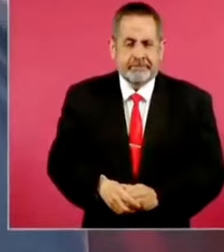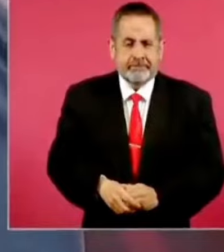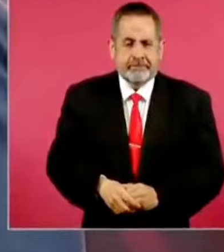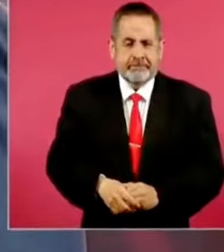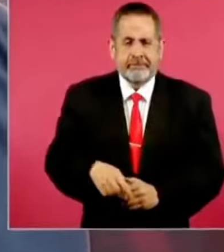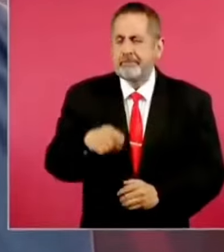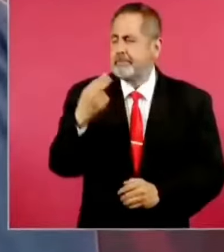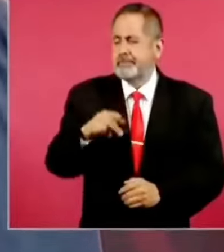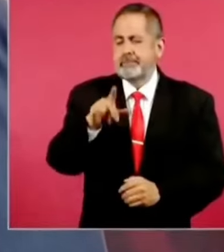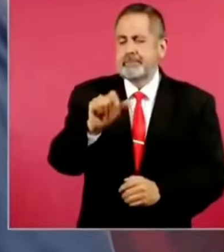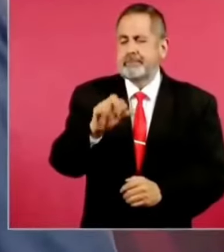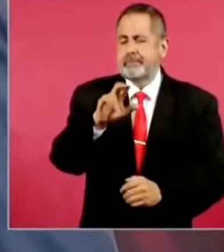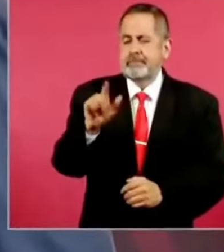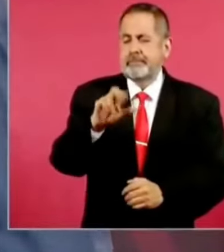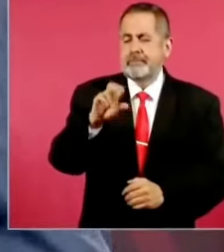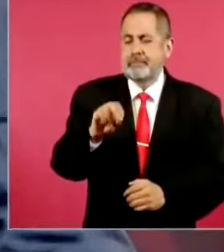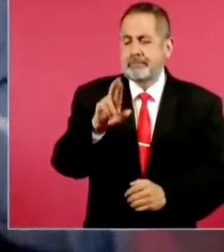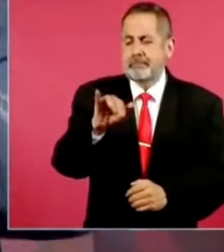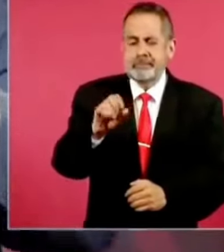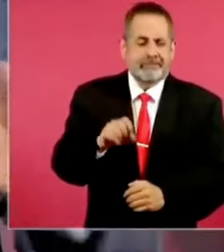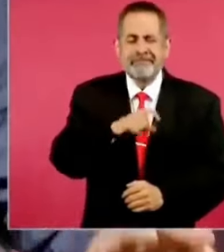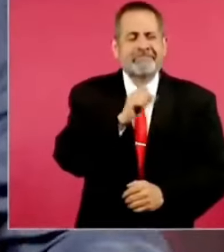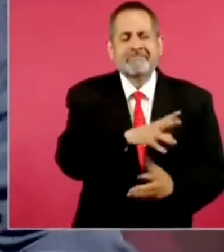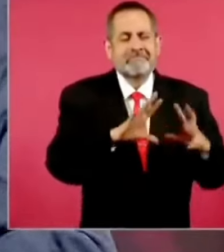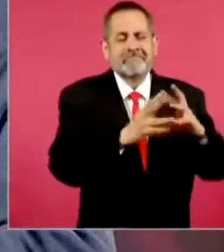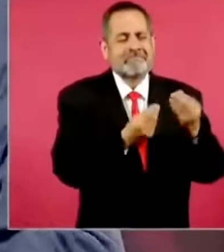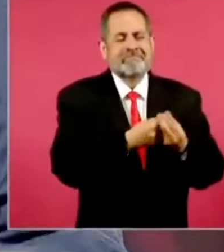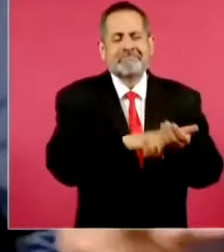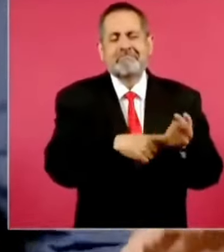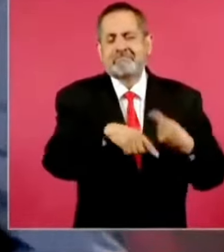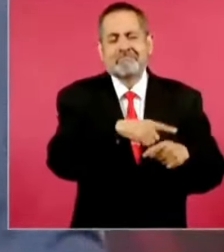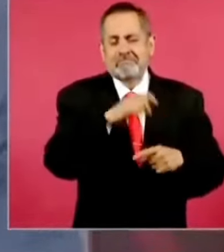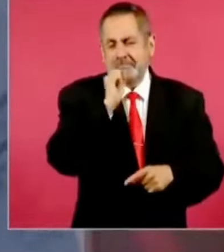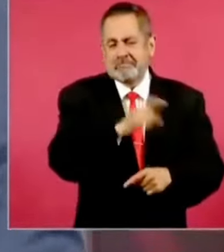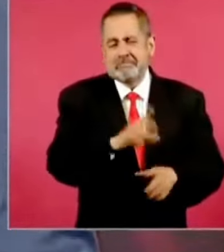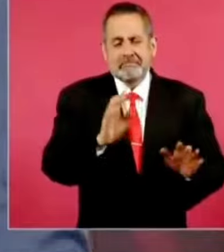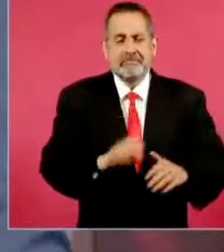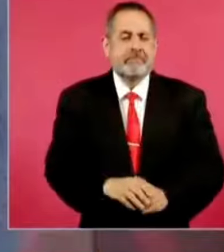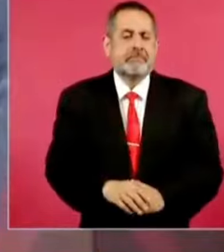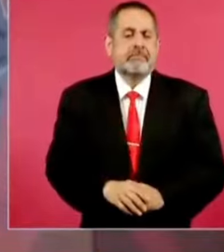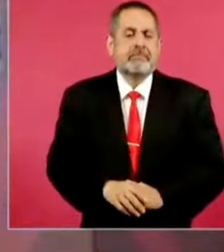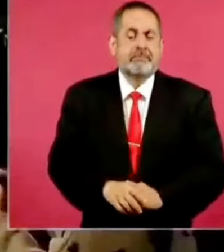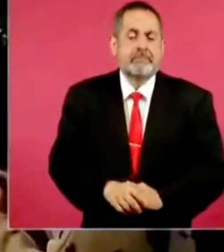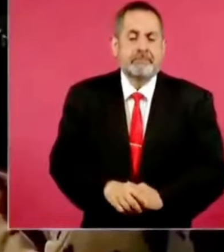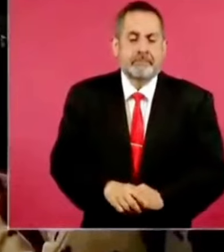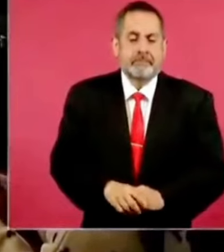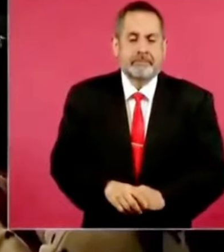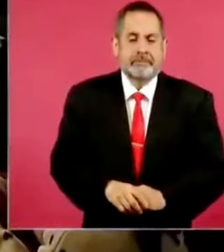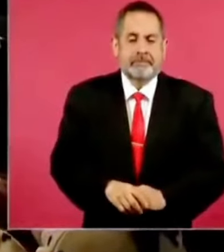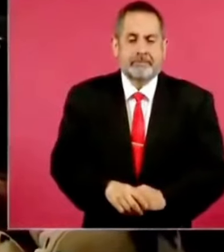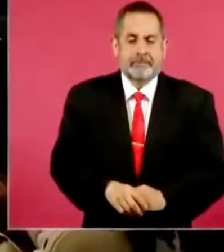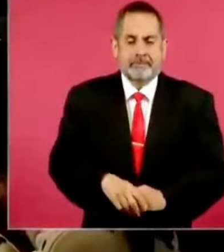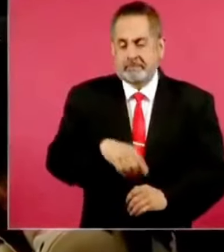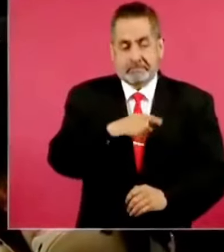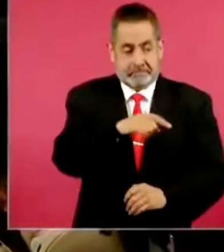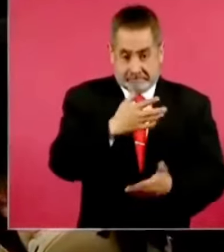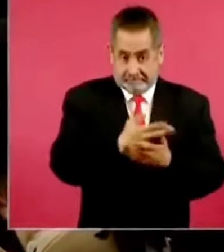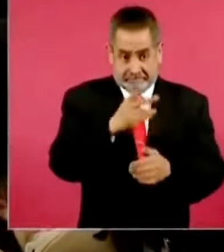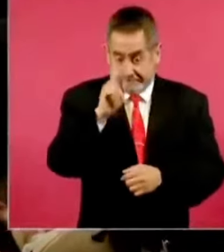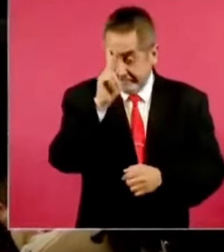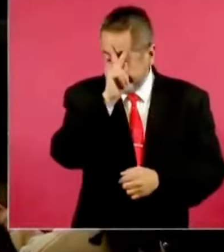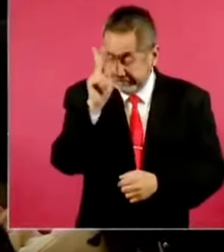Lázaro Ríos, mi hermano. Es que son lo mismo. No, pues, ya va a resultar peor,